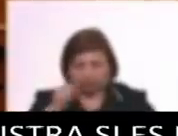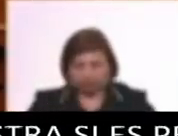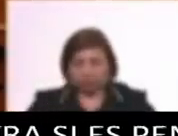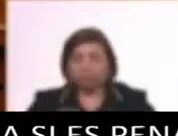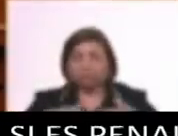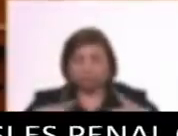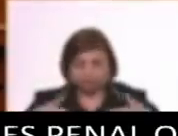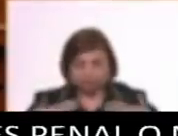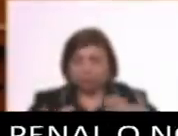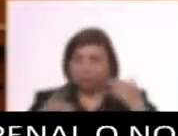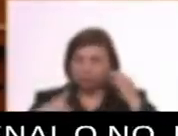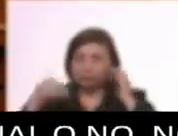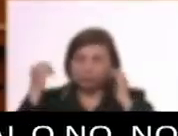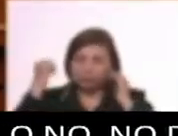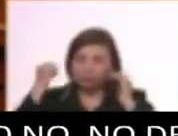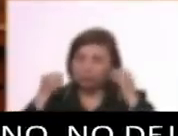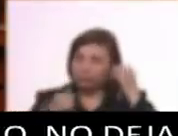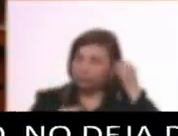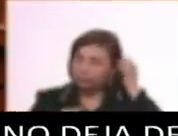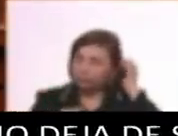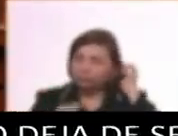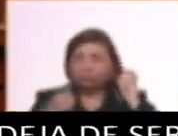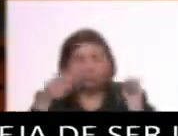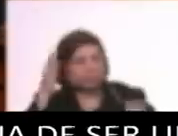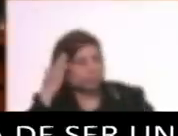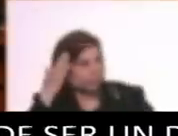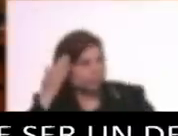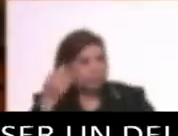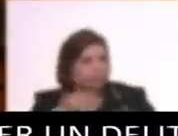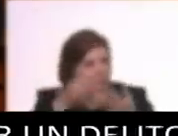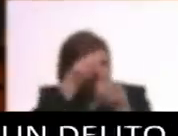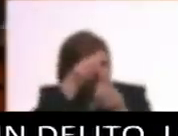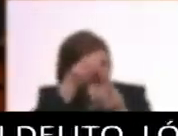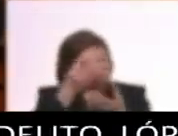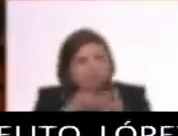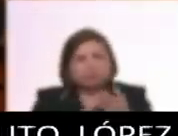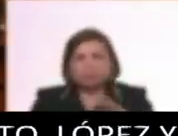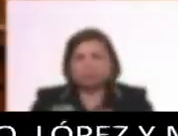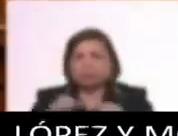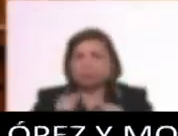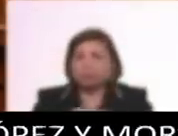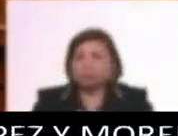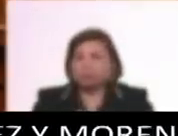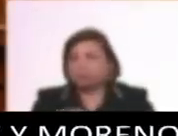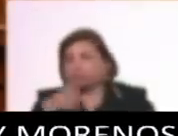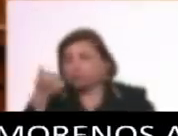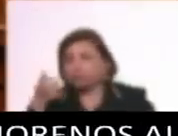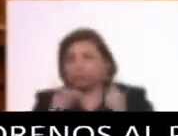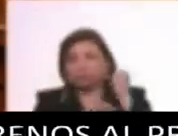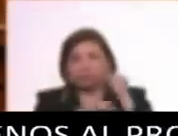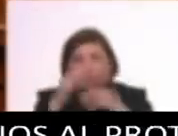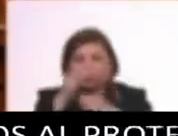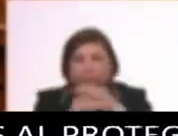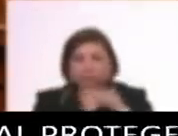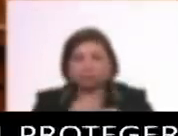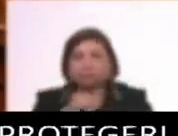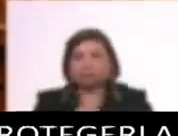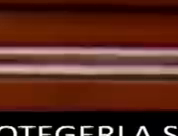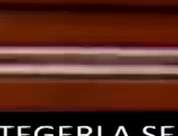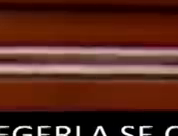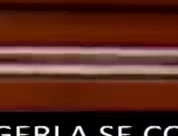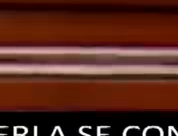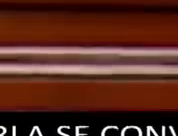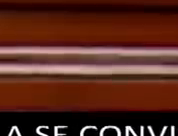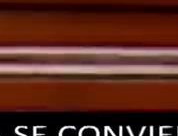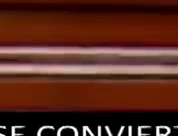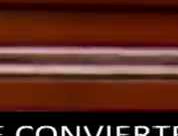¿no? Y se entrevistaron con todas las no me a mí. Y hicieron un informe